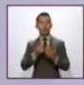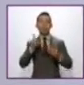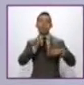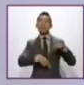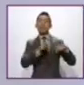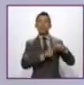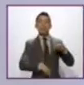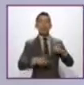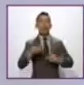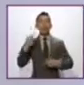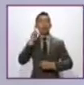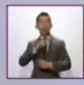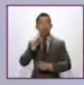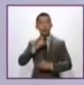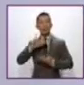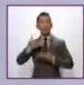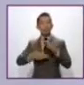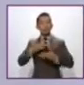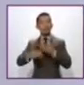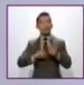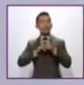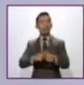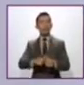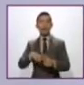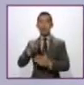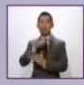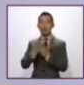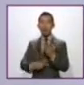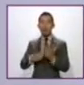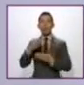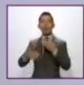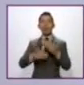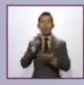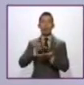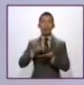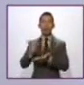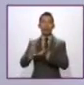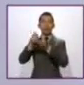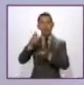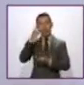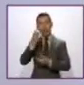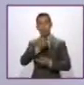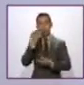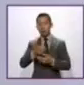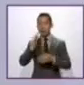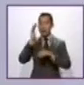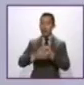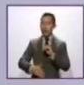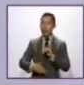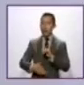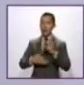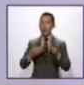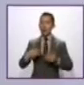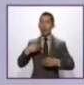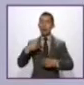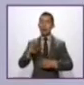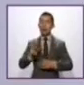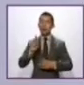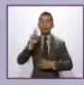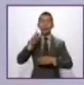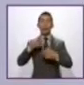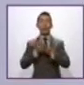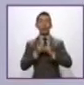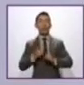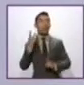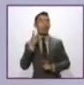sacar adelante a sus hijos y gracias a ese programa pudieron terminar la escuela, que por cierto Morena eliminó